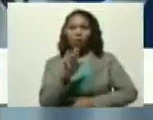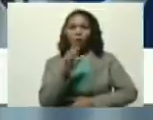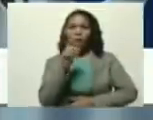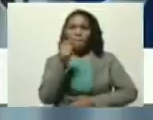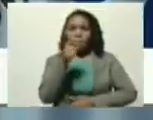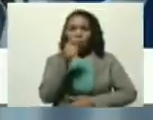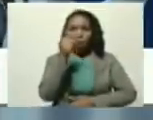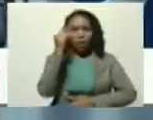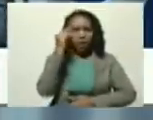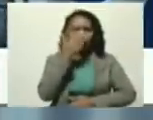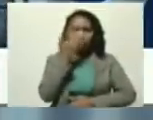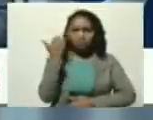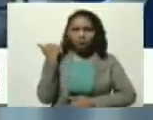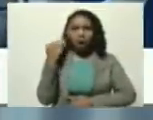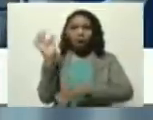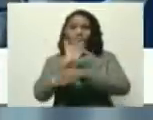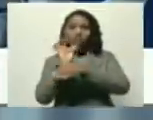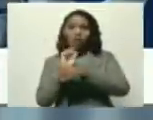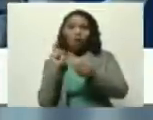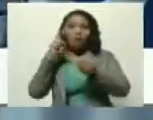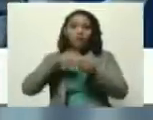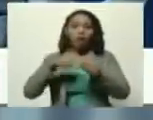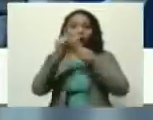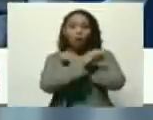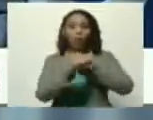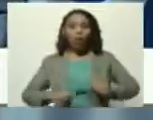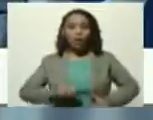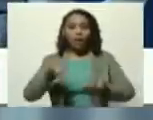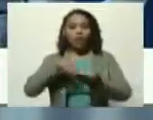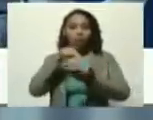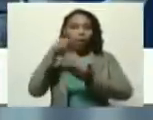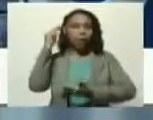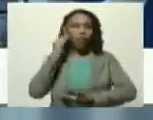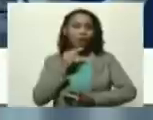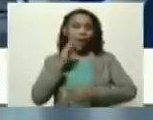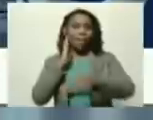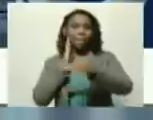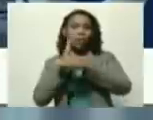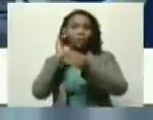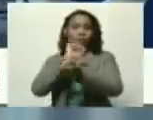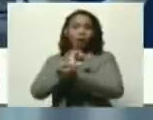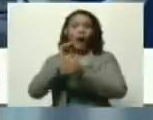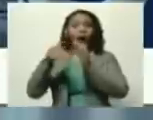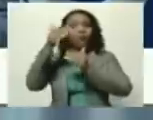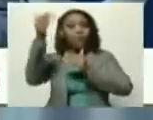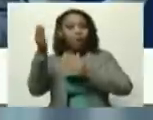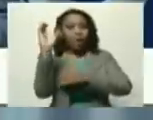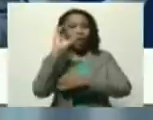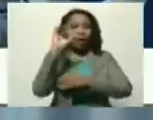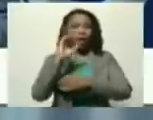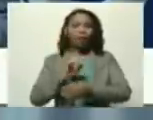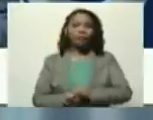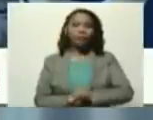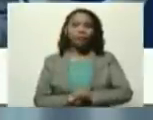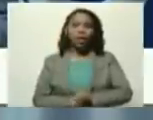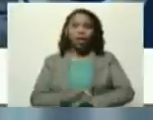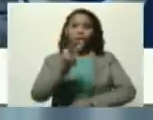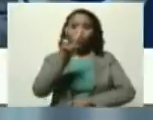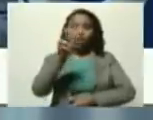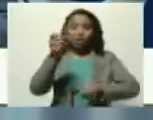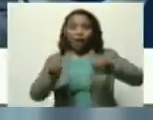días, funcionarios adscritos a la Guardia Nacional Bolivariana detuvieron en las afueras de Caracas dos